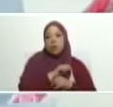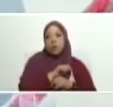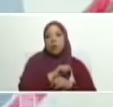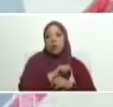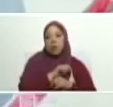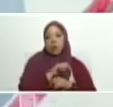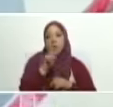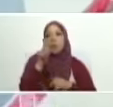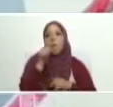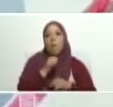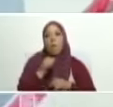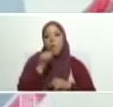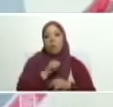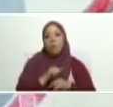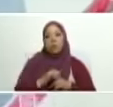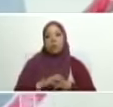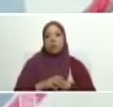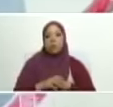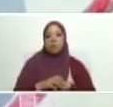con pasión,